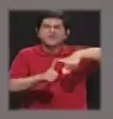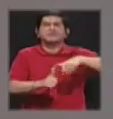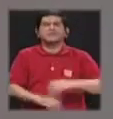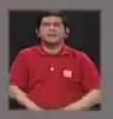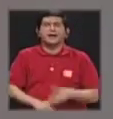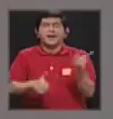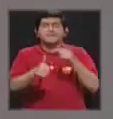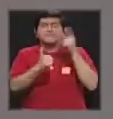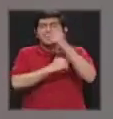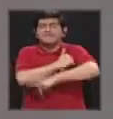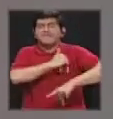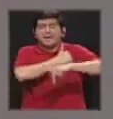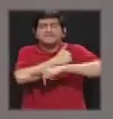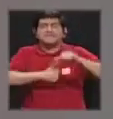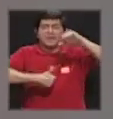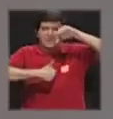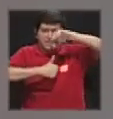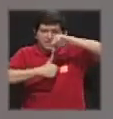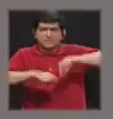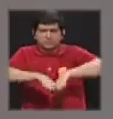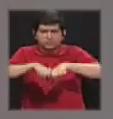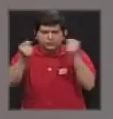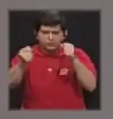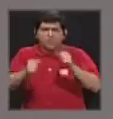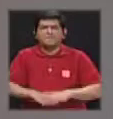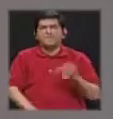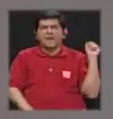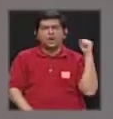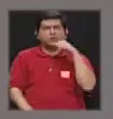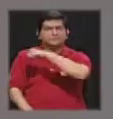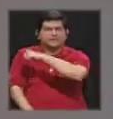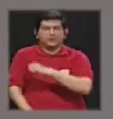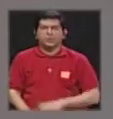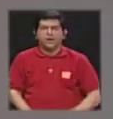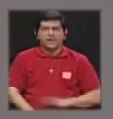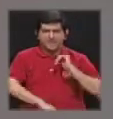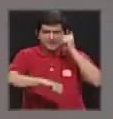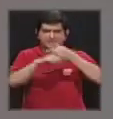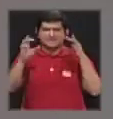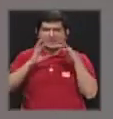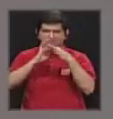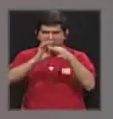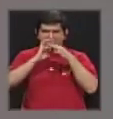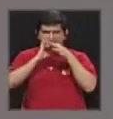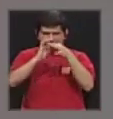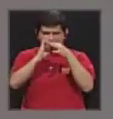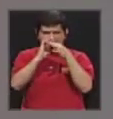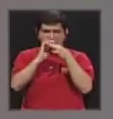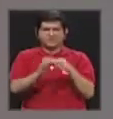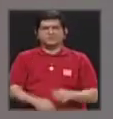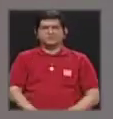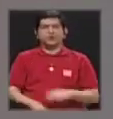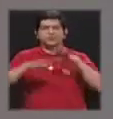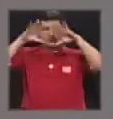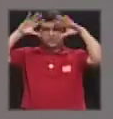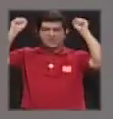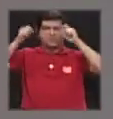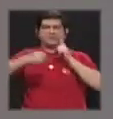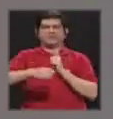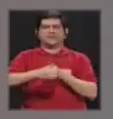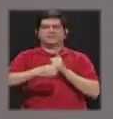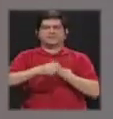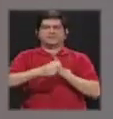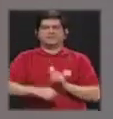es el primer país centroamericano que rompe con Taiwán y establece relaciones diplomáticas con